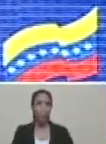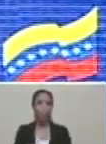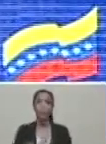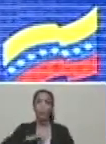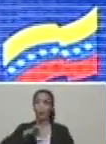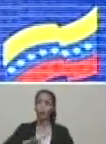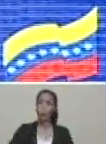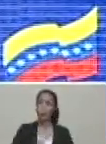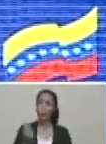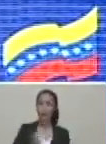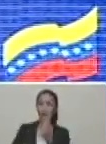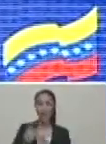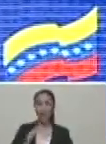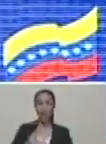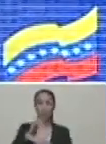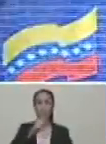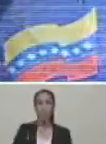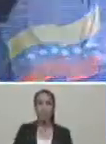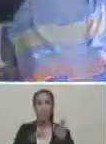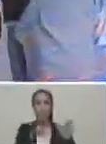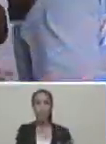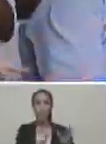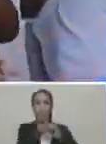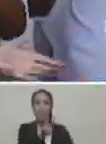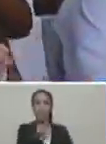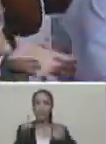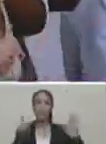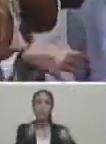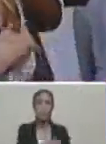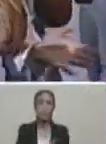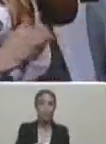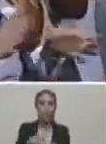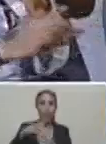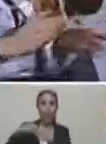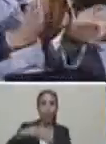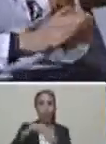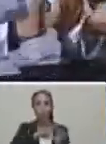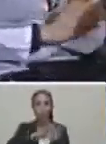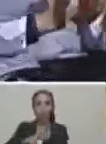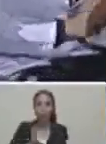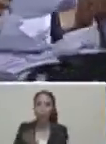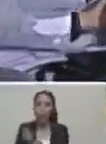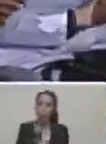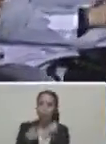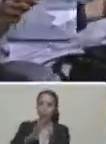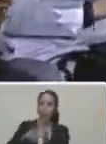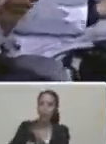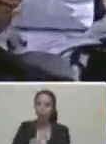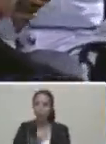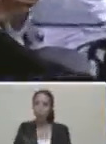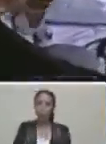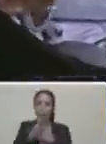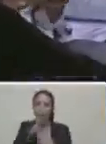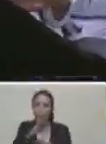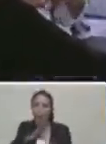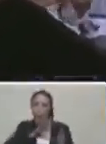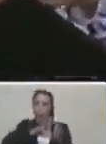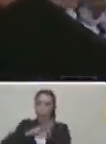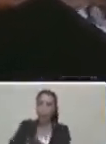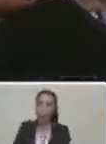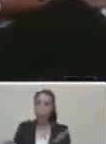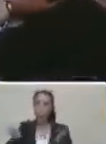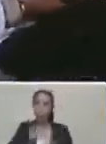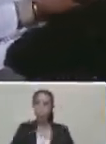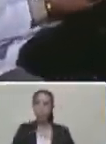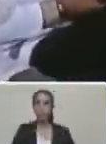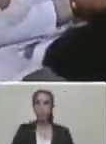Portugal, liberen los 1.726 millones de dólares que nos robaron que nos quitaron en el banco, Novo Banco de